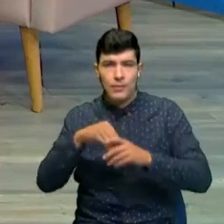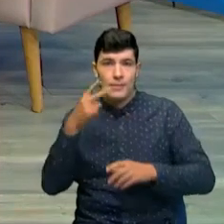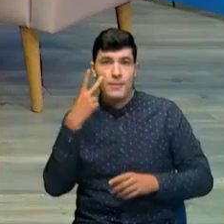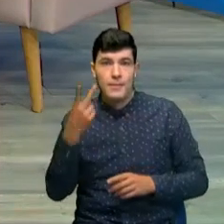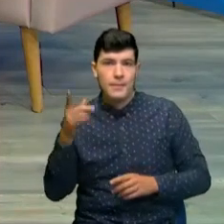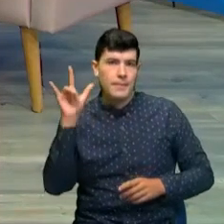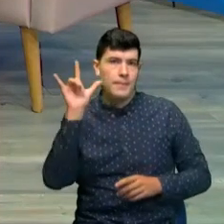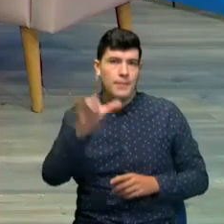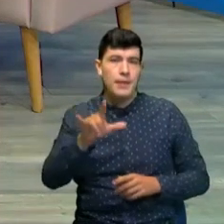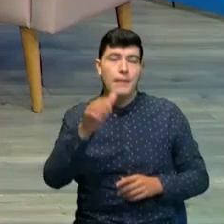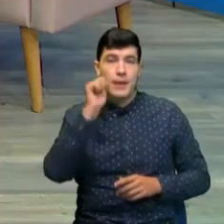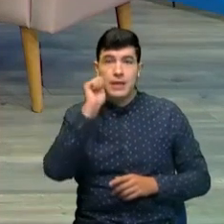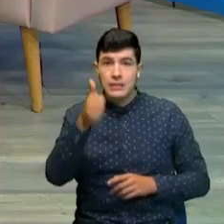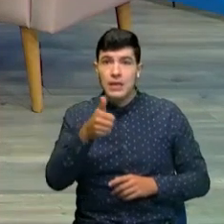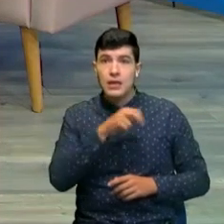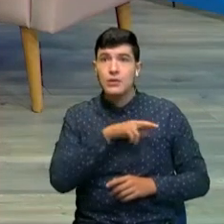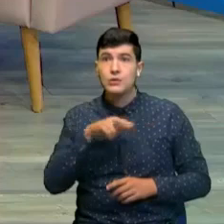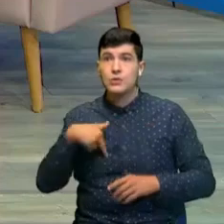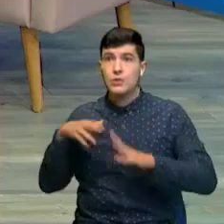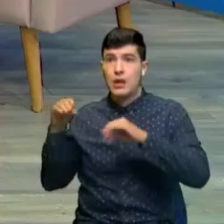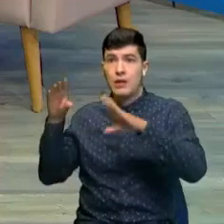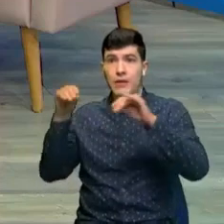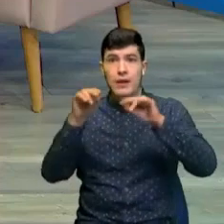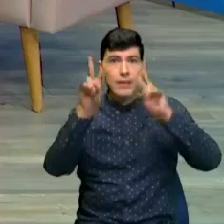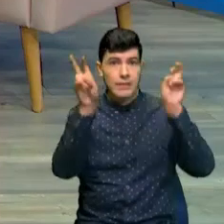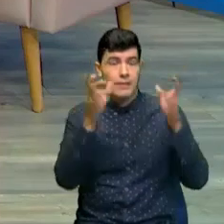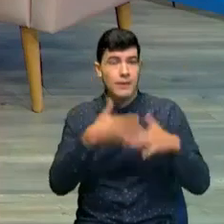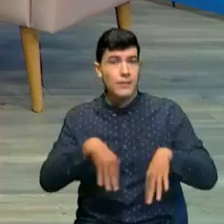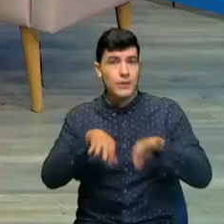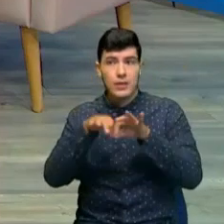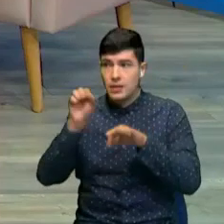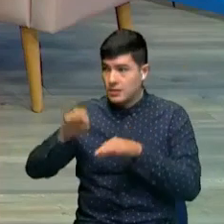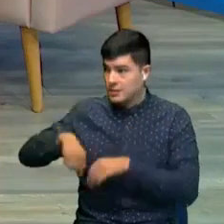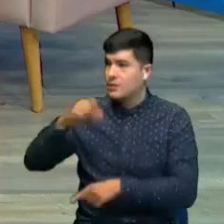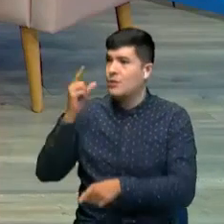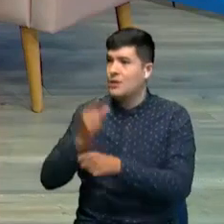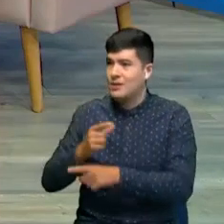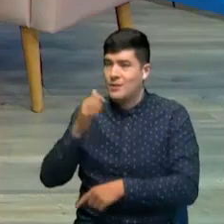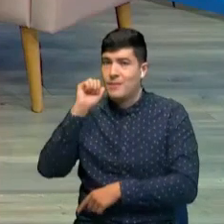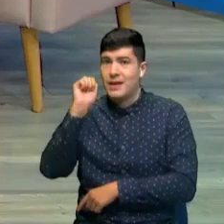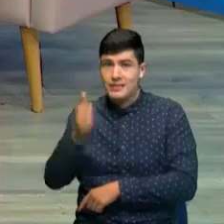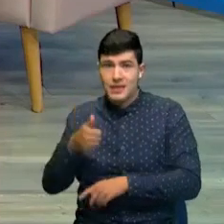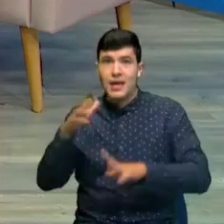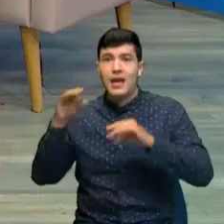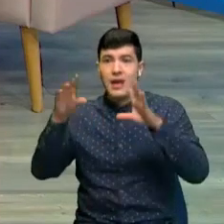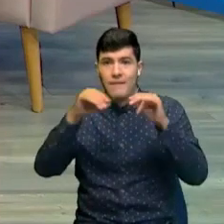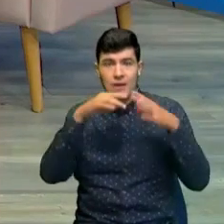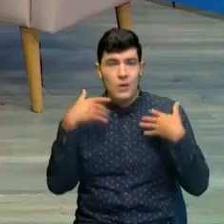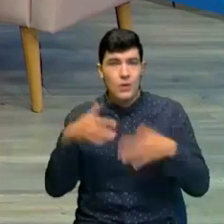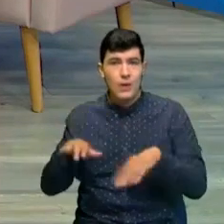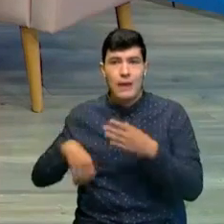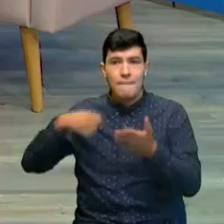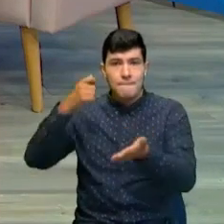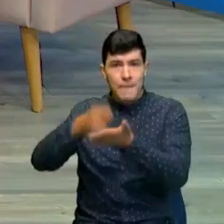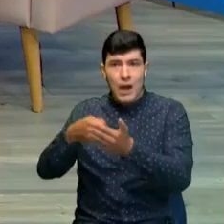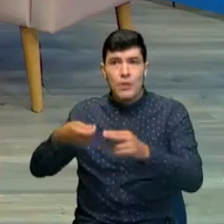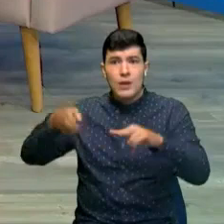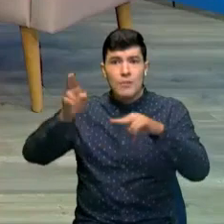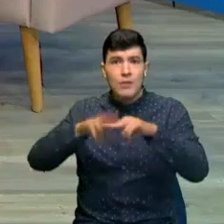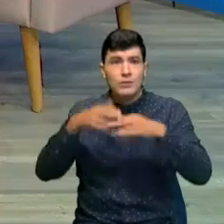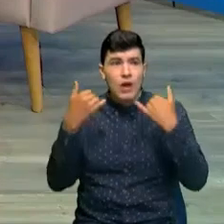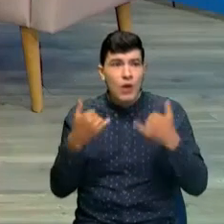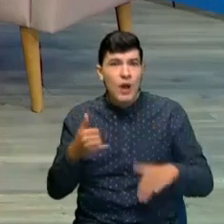canal TRO. Mañana vamos a estar hablando de un tema importante, ¿no, abogado? Ajá, declaraciones de renta, que ahora nos aplica a todo